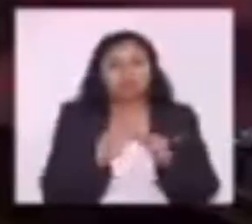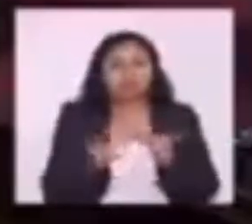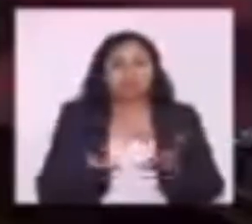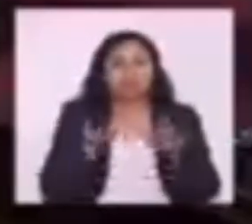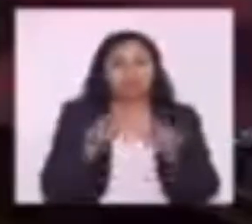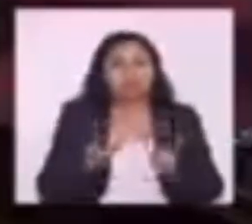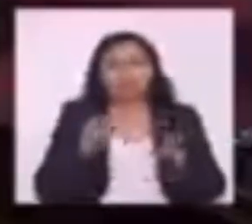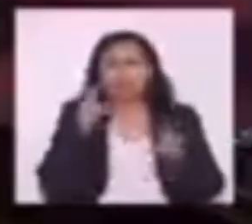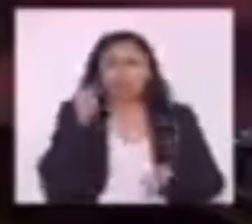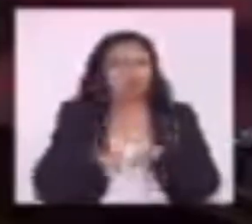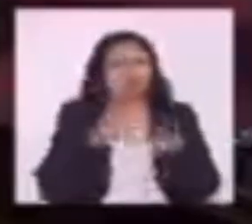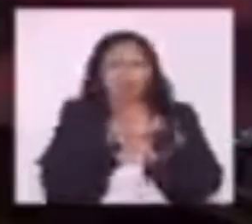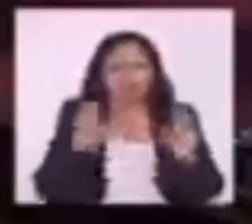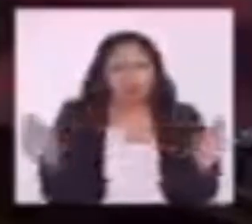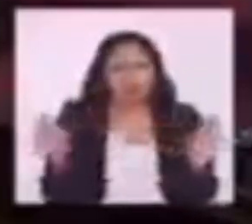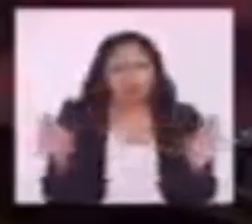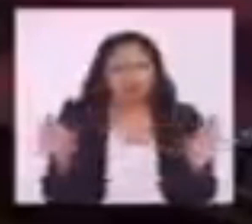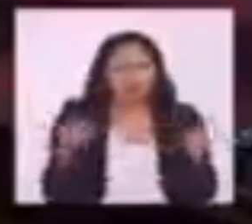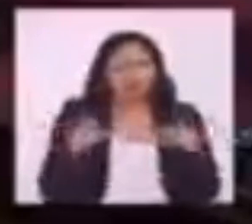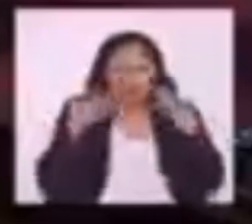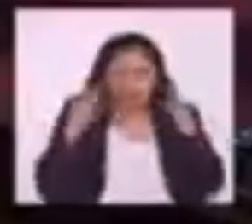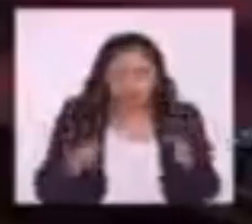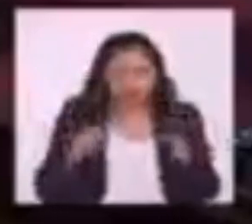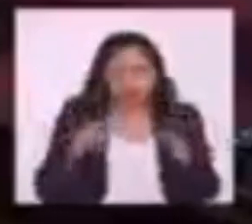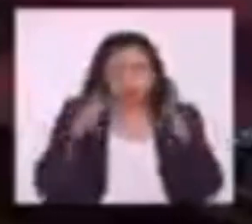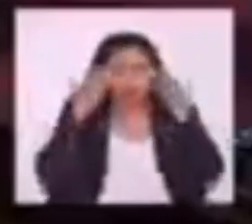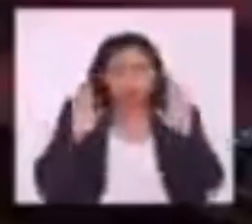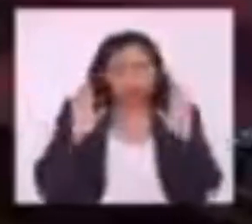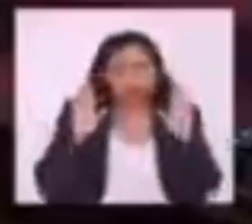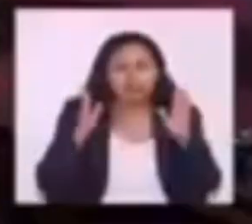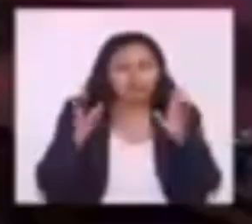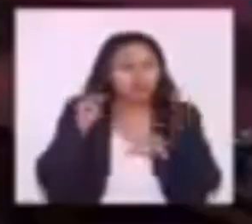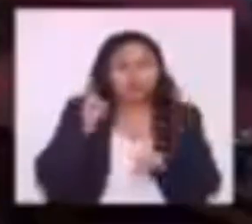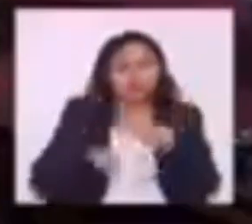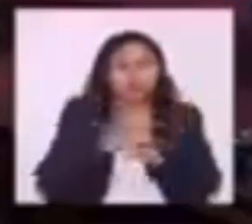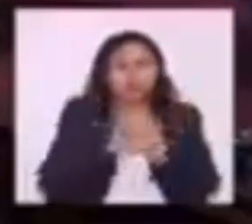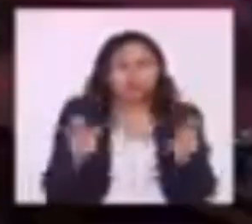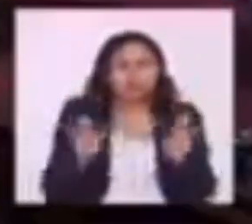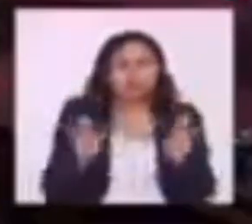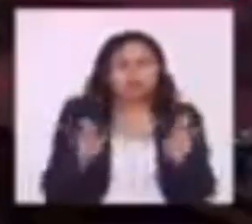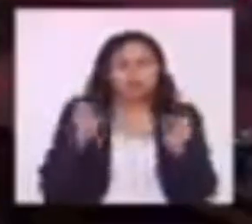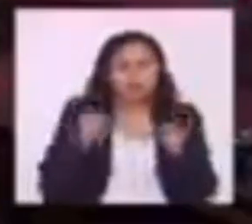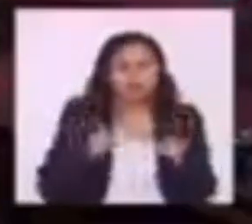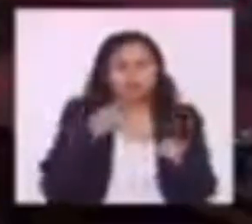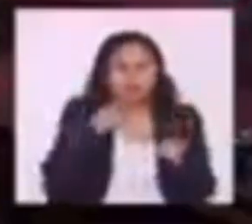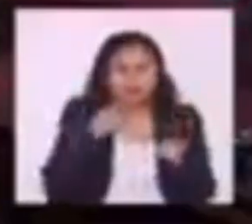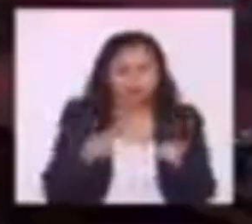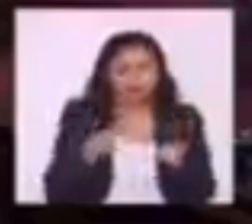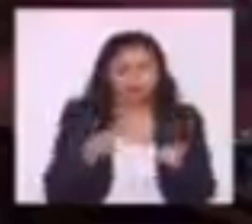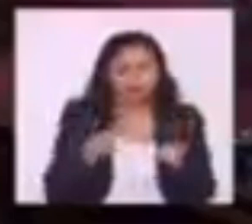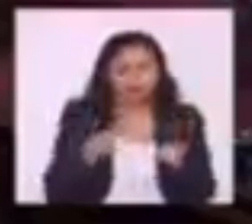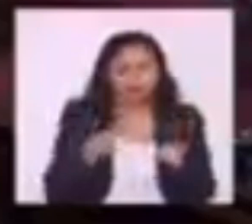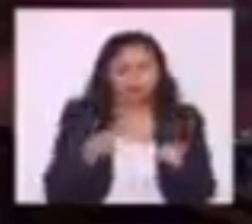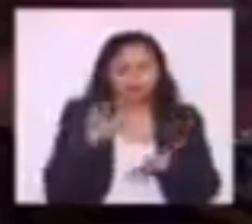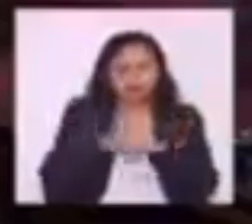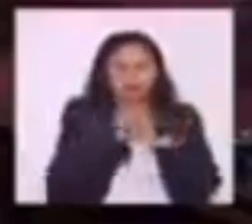dieron dádivas porque no es, ni me consta, ni sé si pasó o no pasó. Pero sí les estoy haciendo